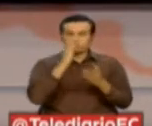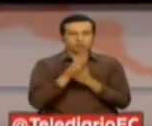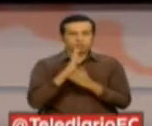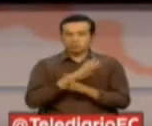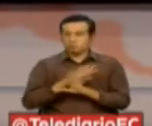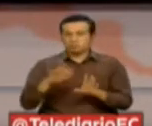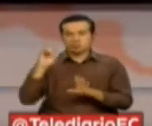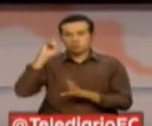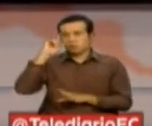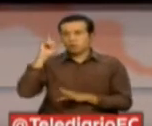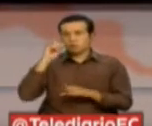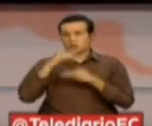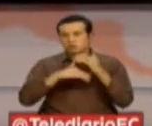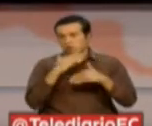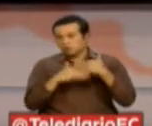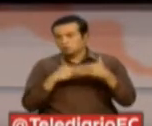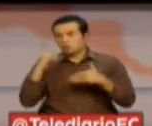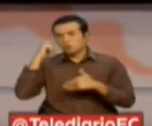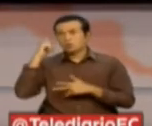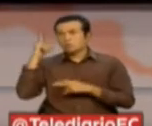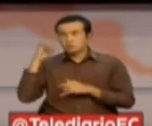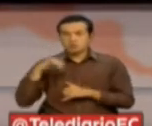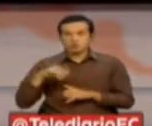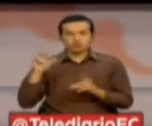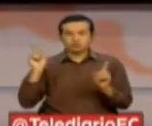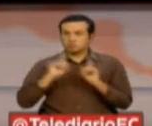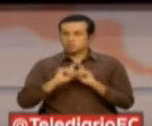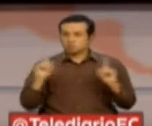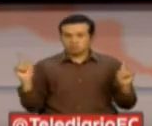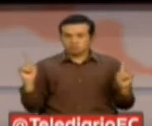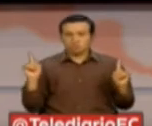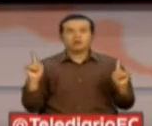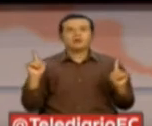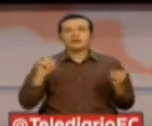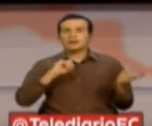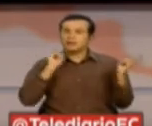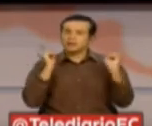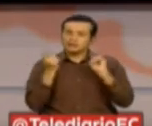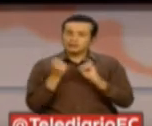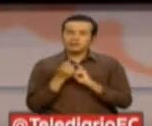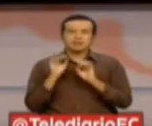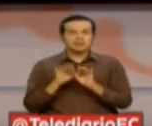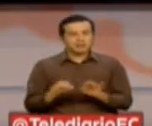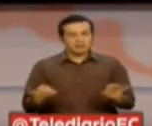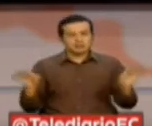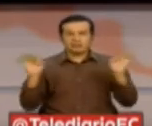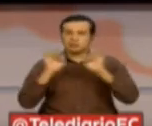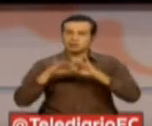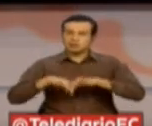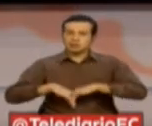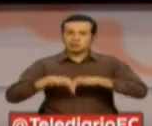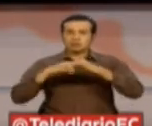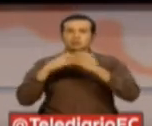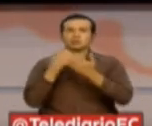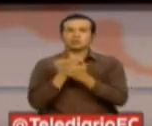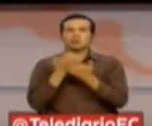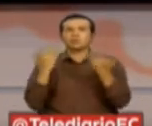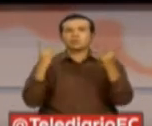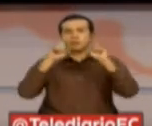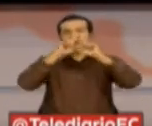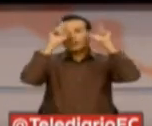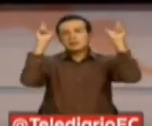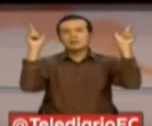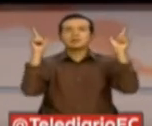porque eso no es sostenible en el tiempo lo hemos dicho en varias ocasiones sino la relevancia de la recuperación económica a través del sector